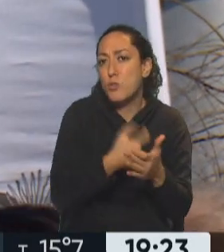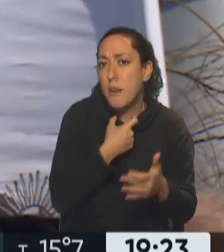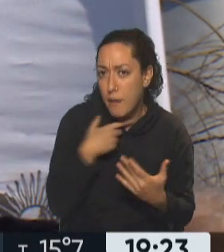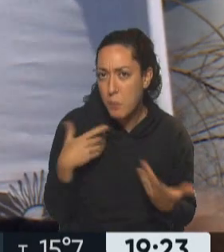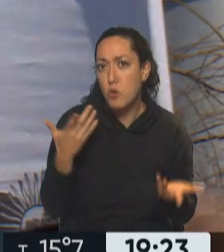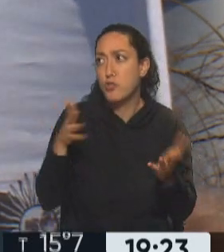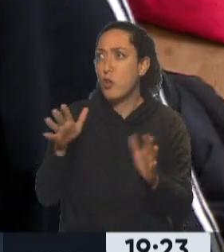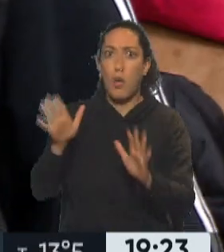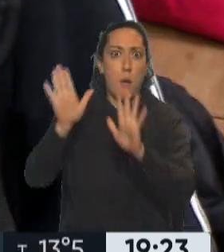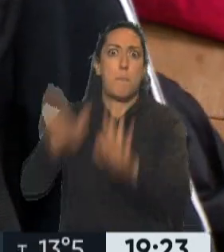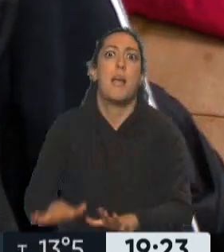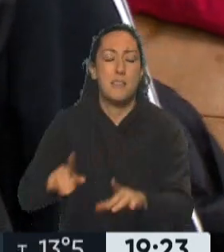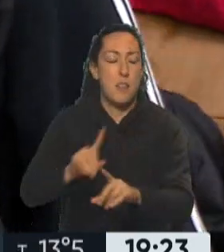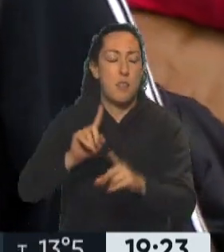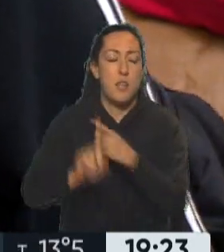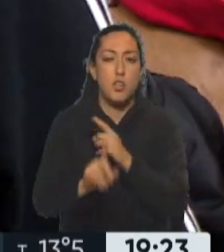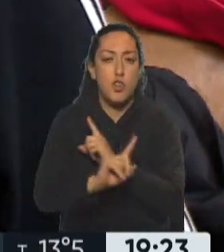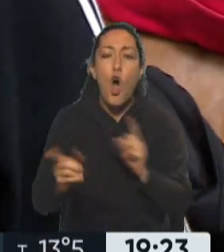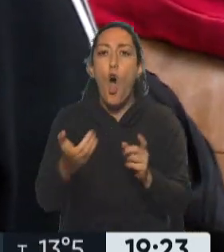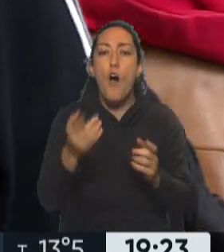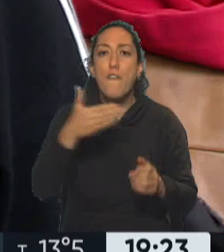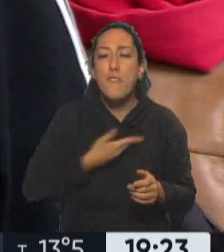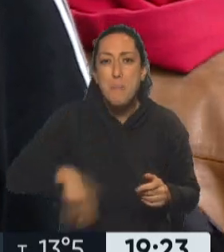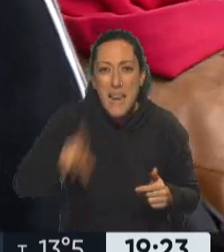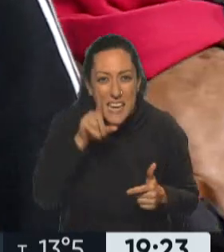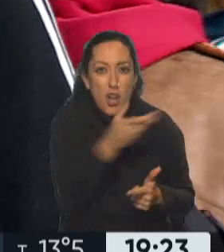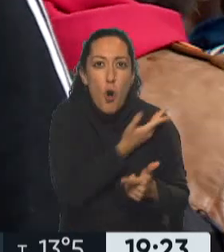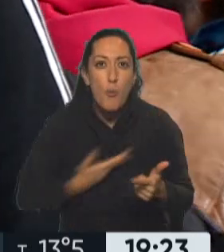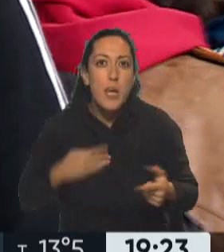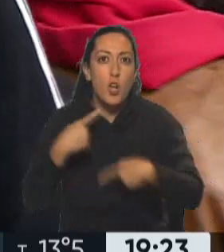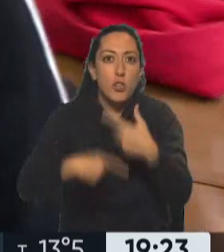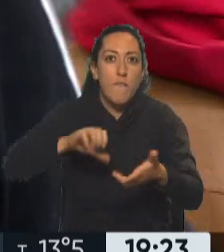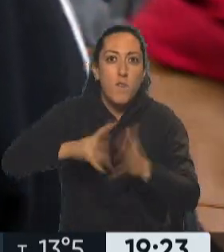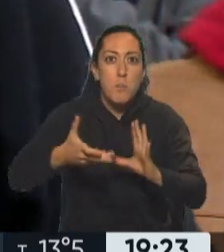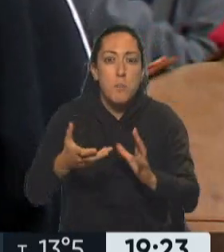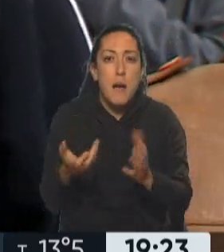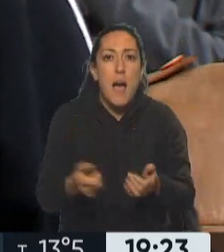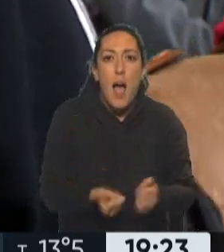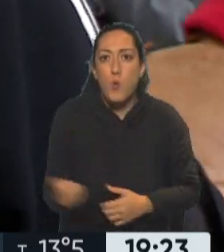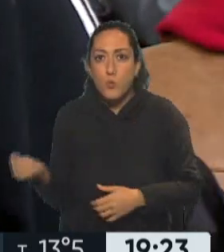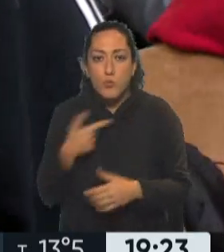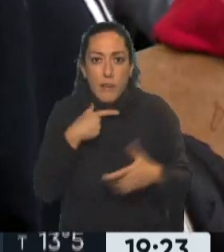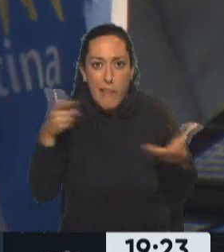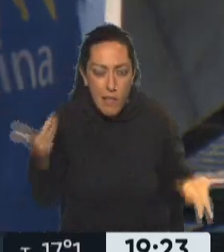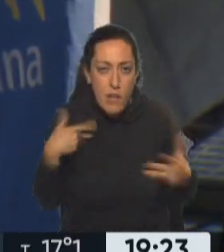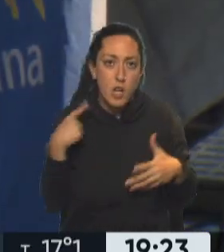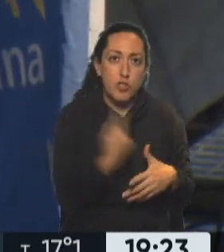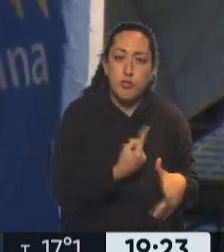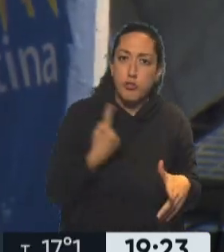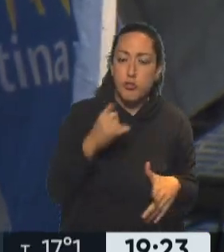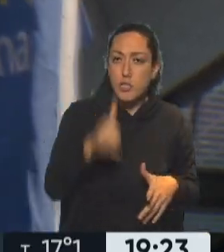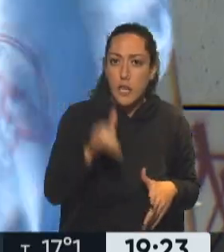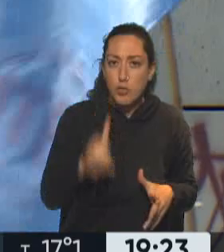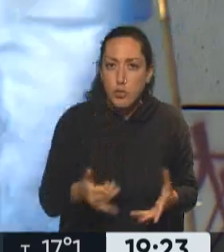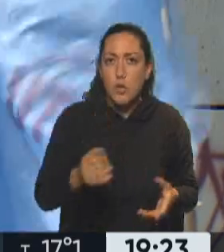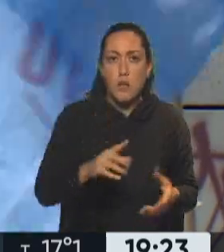nomás. Es la decisión de un gobierno, es la decisión del Fondo Monetario Internacional continuar con el ajuste y por lo tanto necesitamos claramente de una